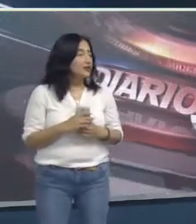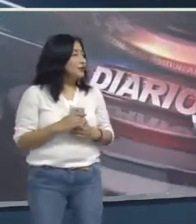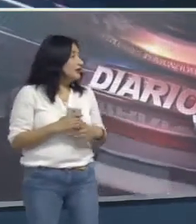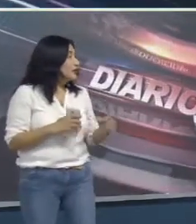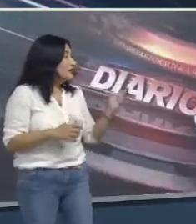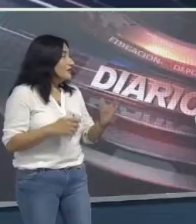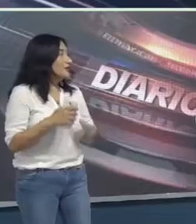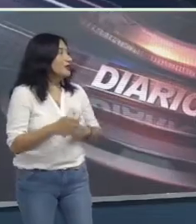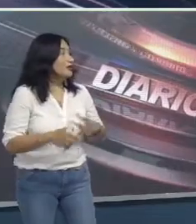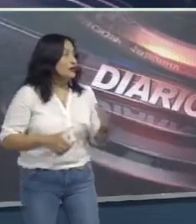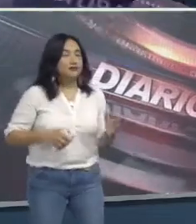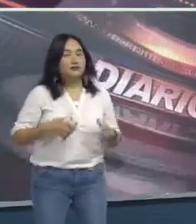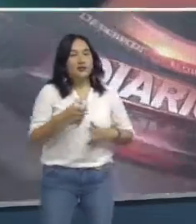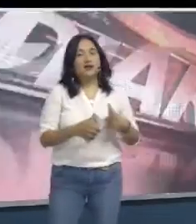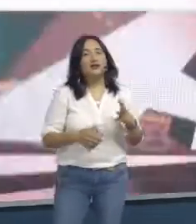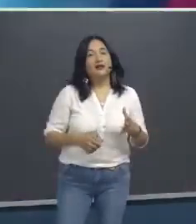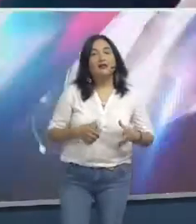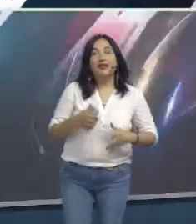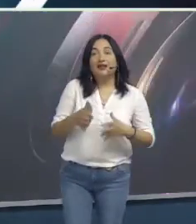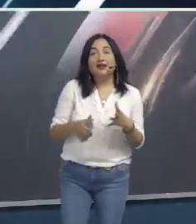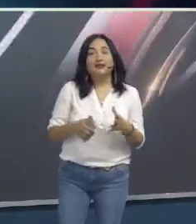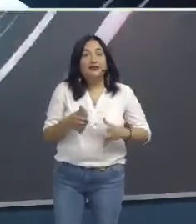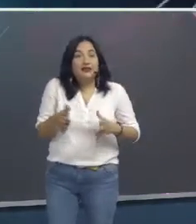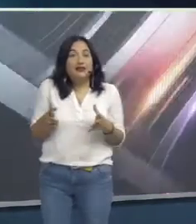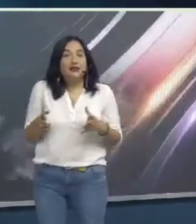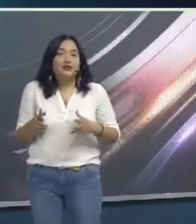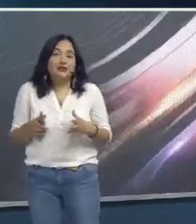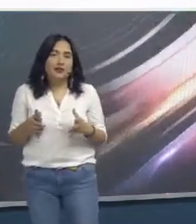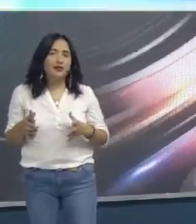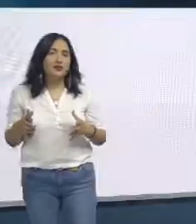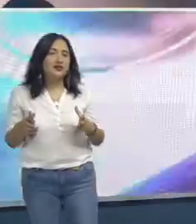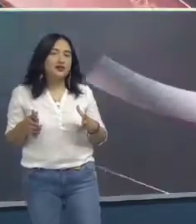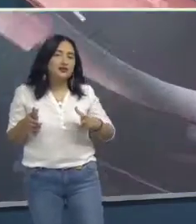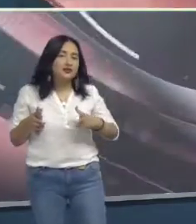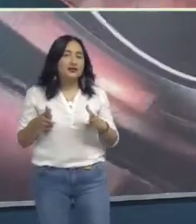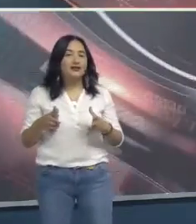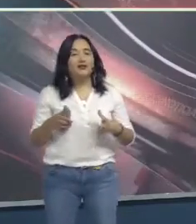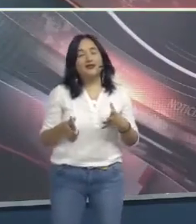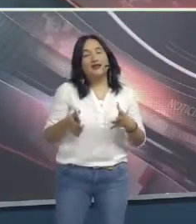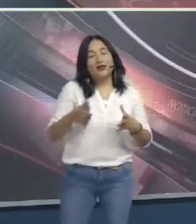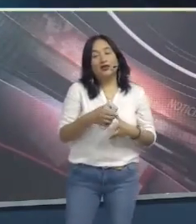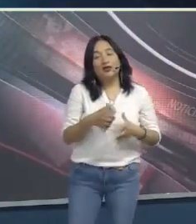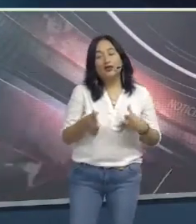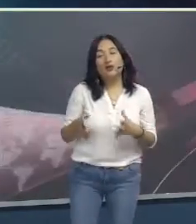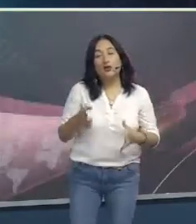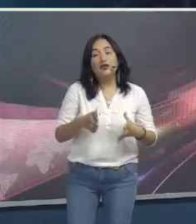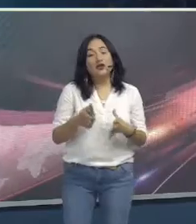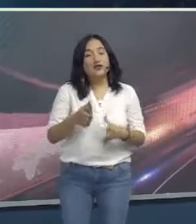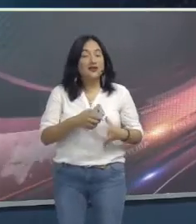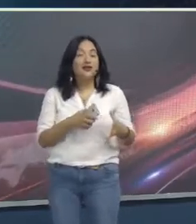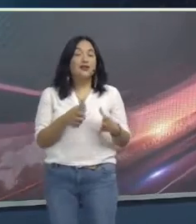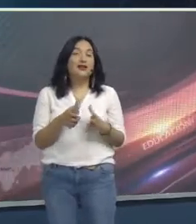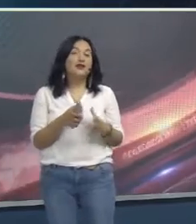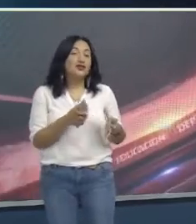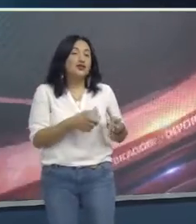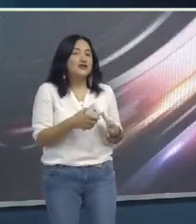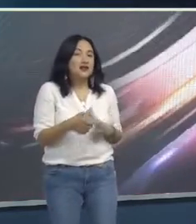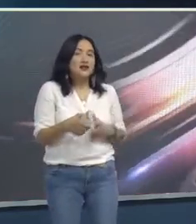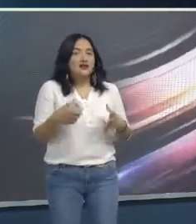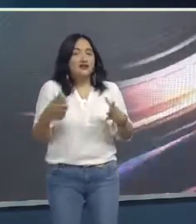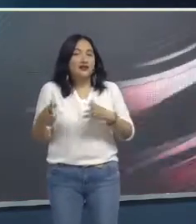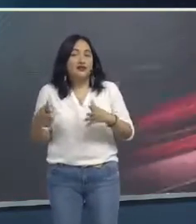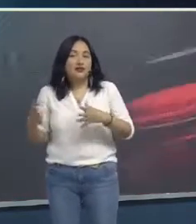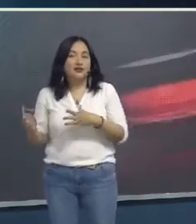estos últimos días hemos visto, bueno, muchas fiestas clandestinas, ¿no? Y hay preocupación como del sector de los sanjuaninos que sí toman